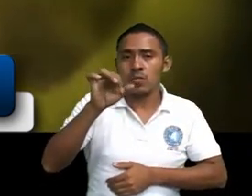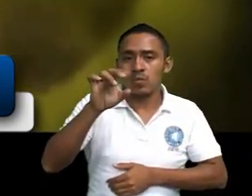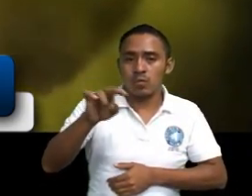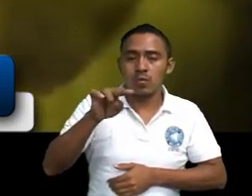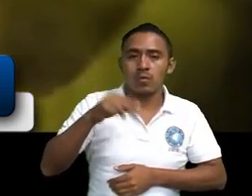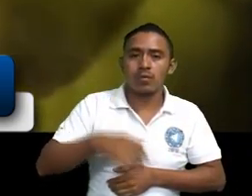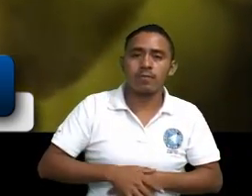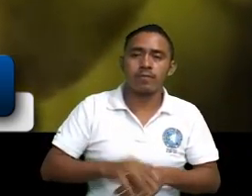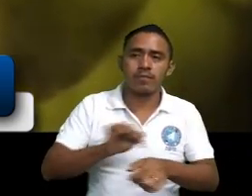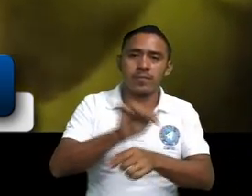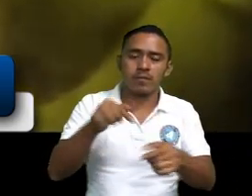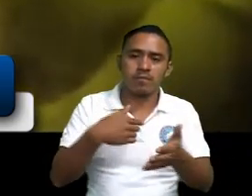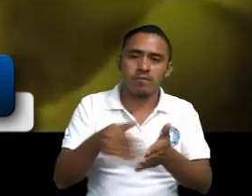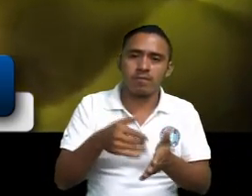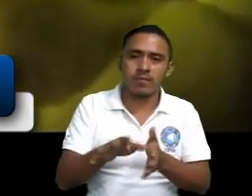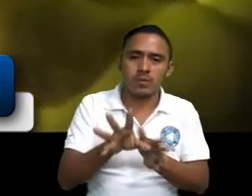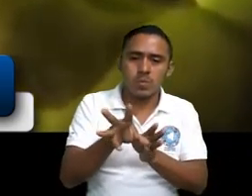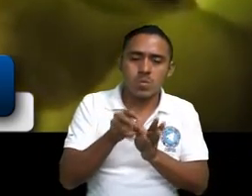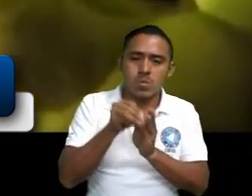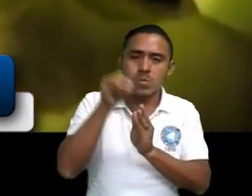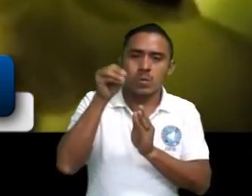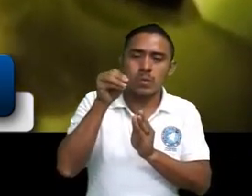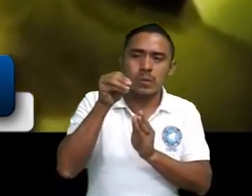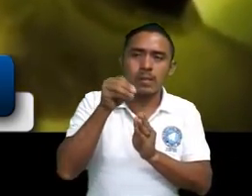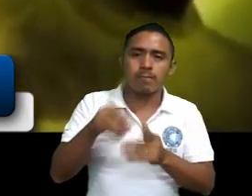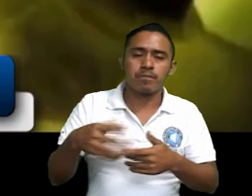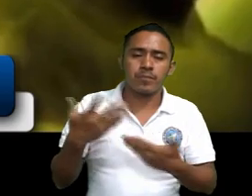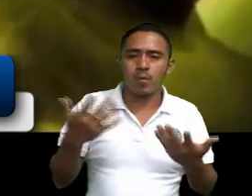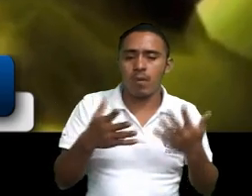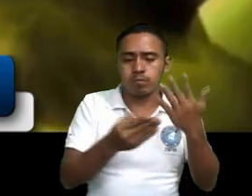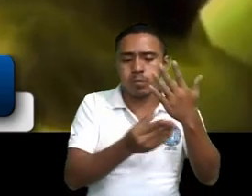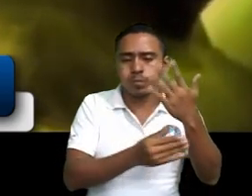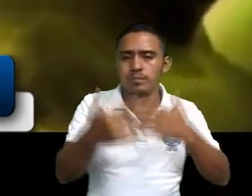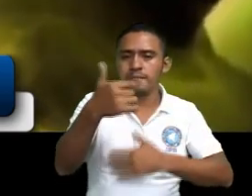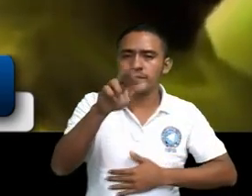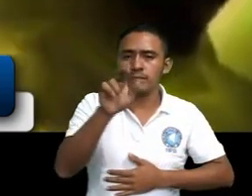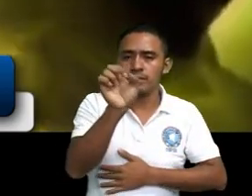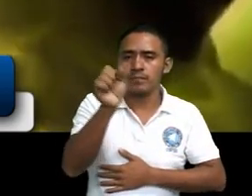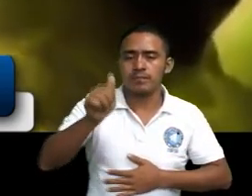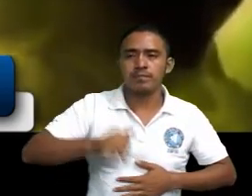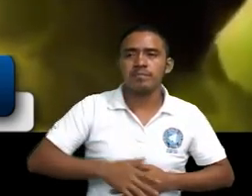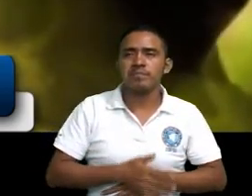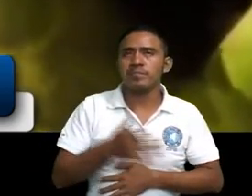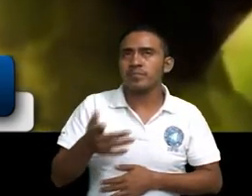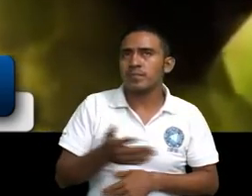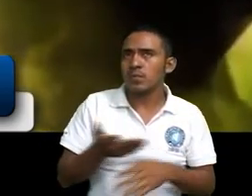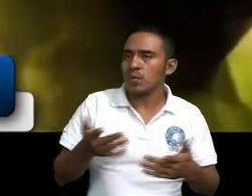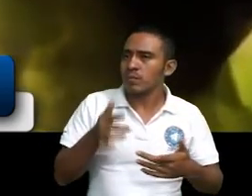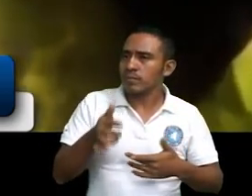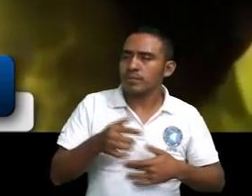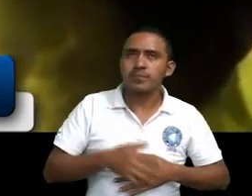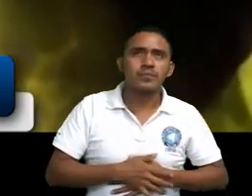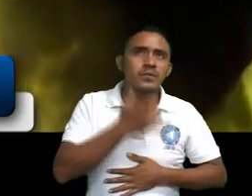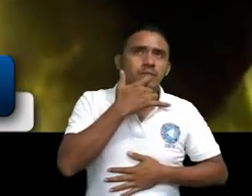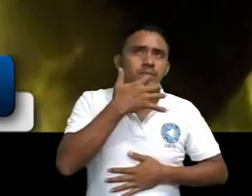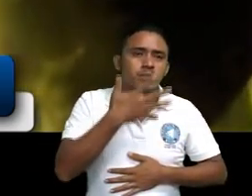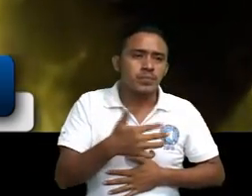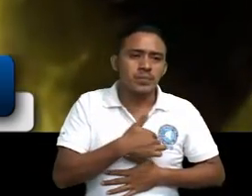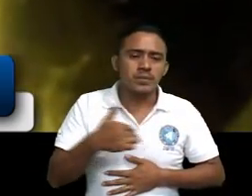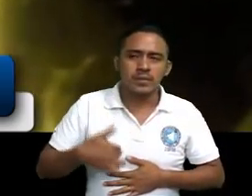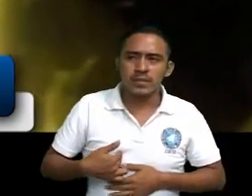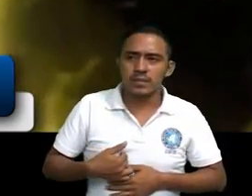circulación enterohepática y facilita la absorción de las grasas, sobre todo, ¿verdad? Ahora, hablemos también de ese material. ¿Por qué se originan esas